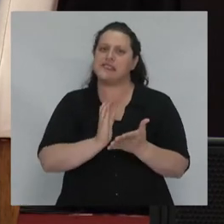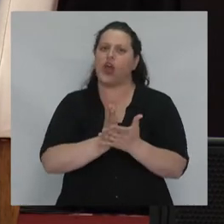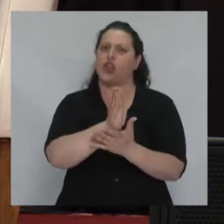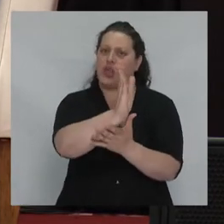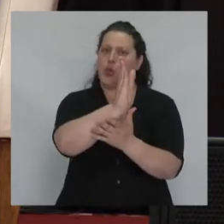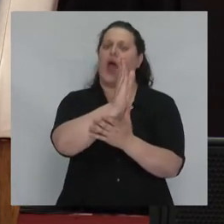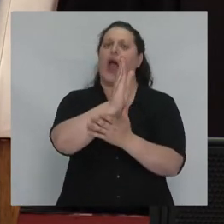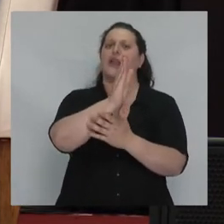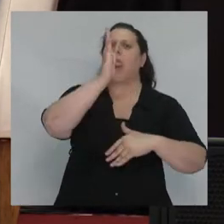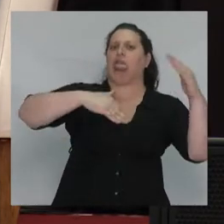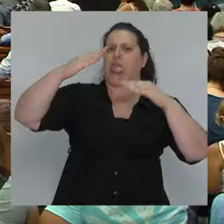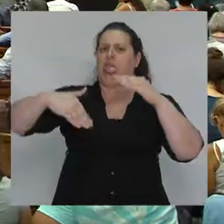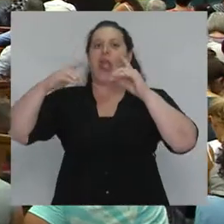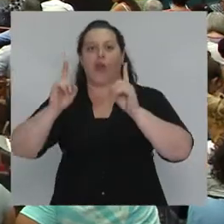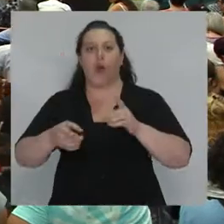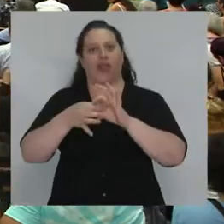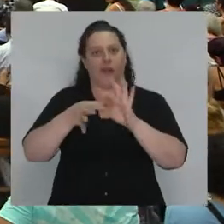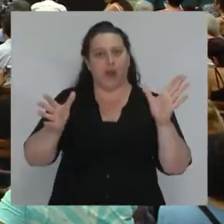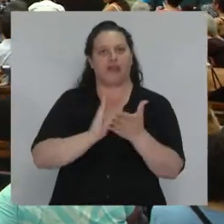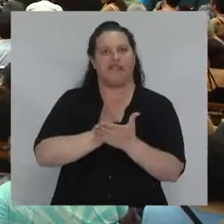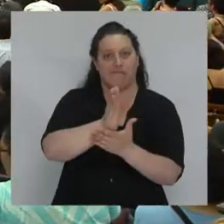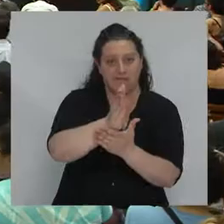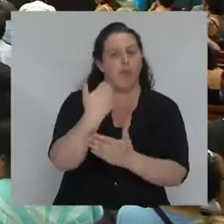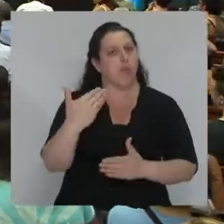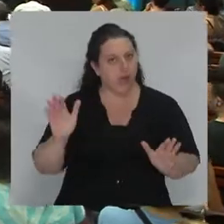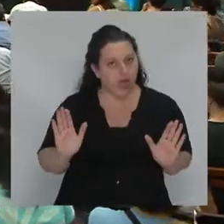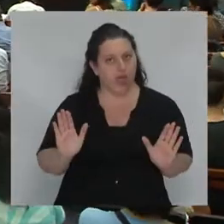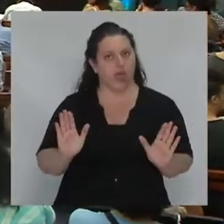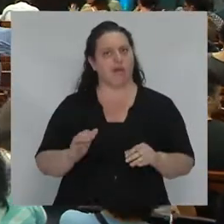mundo tanta desigualdad?